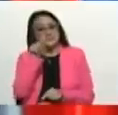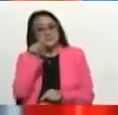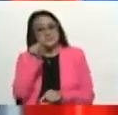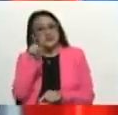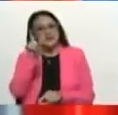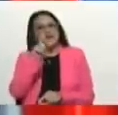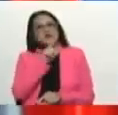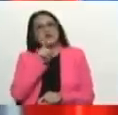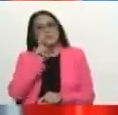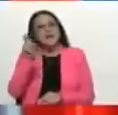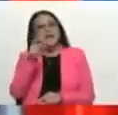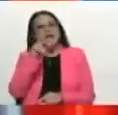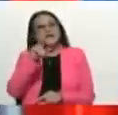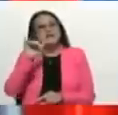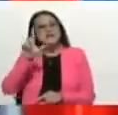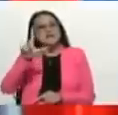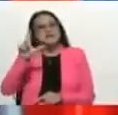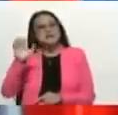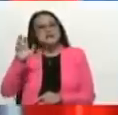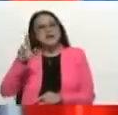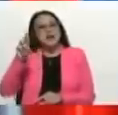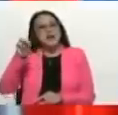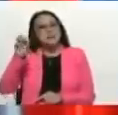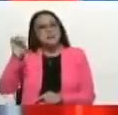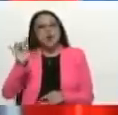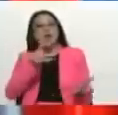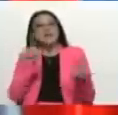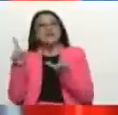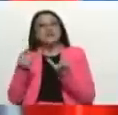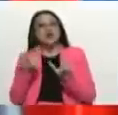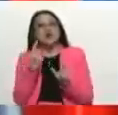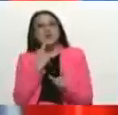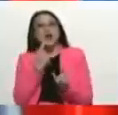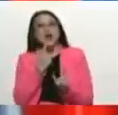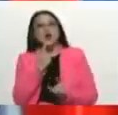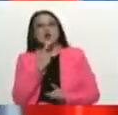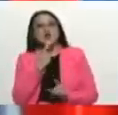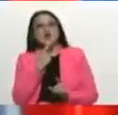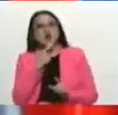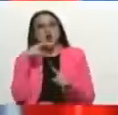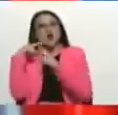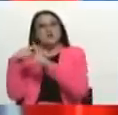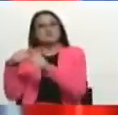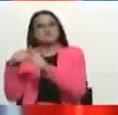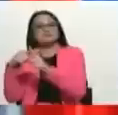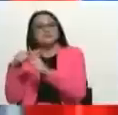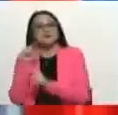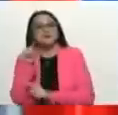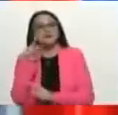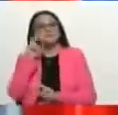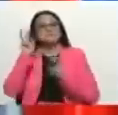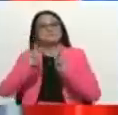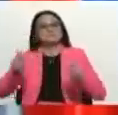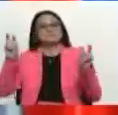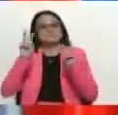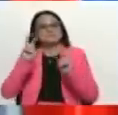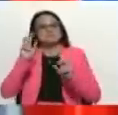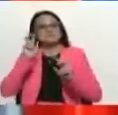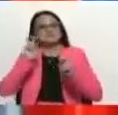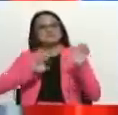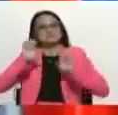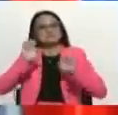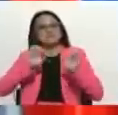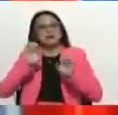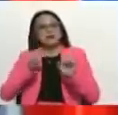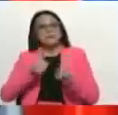Boscán Bracho, cuenta ya con alerta roja, y vean este detalle, es investigado en más de 45